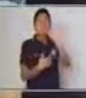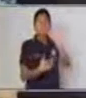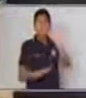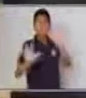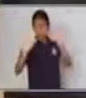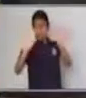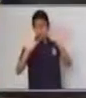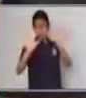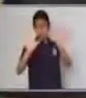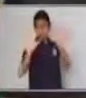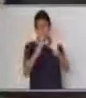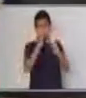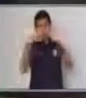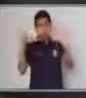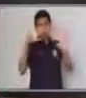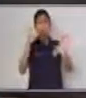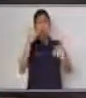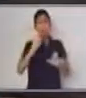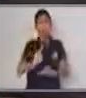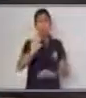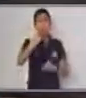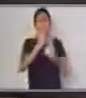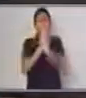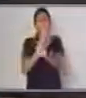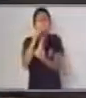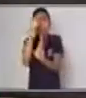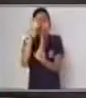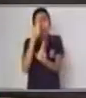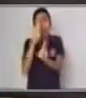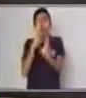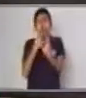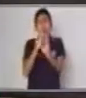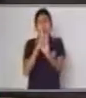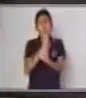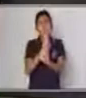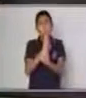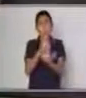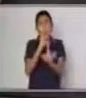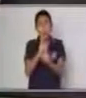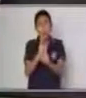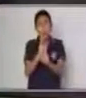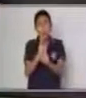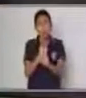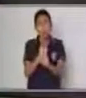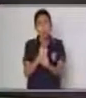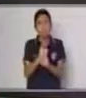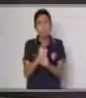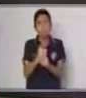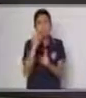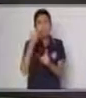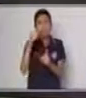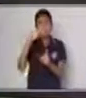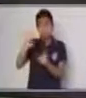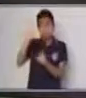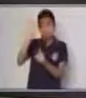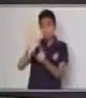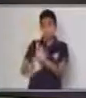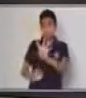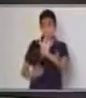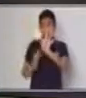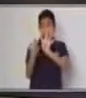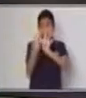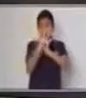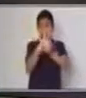y por definición 5 es divisible entre 5. Entonces tomo este como